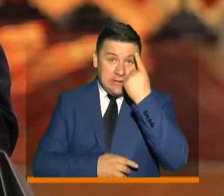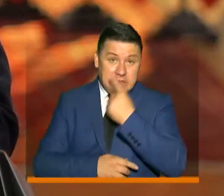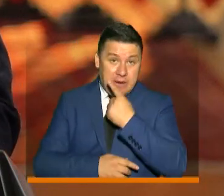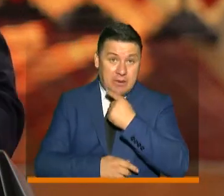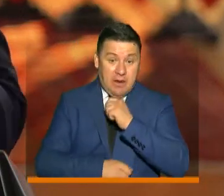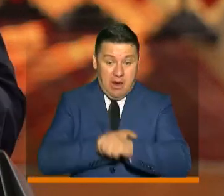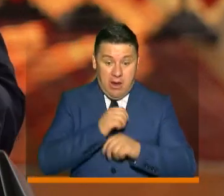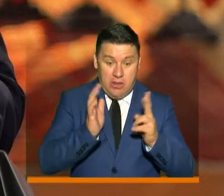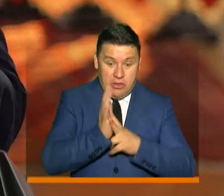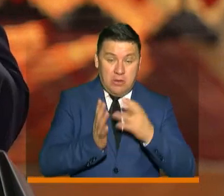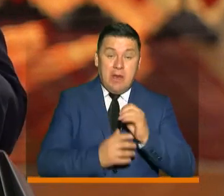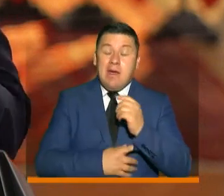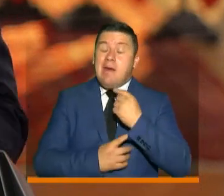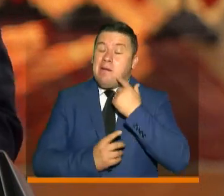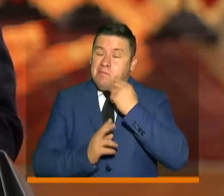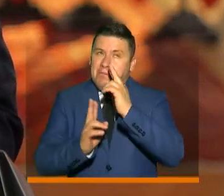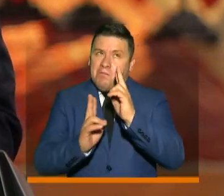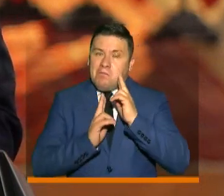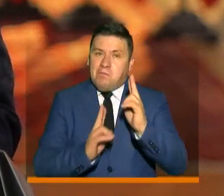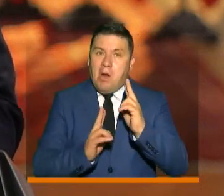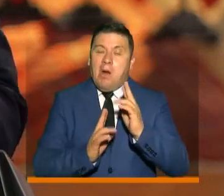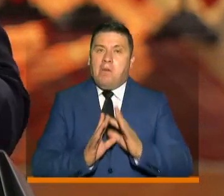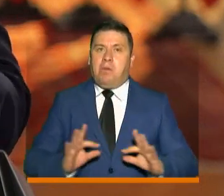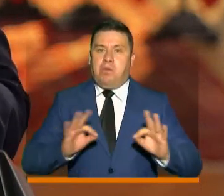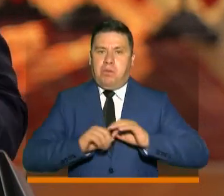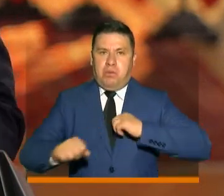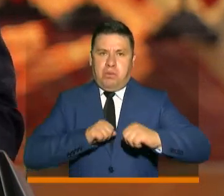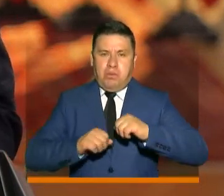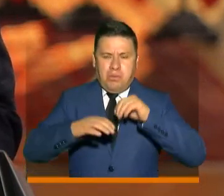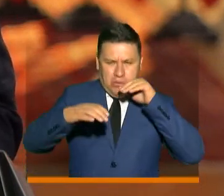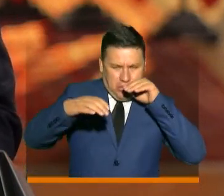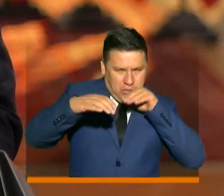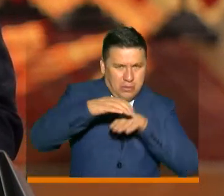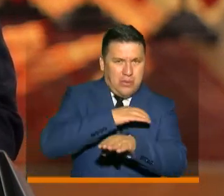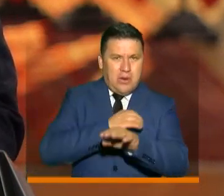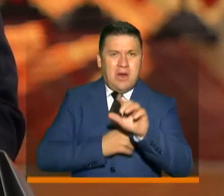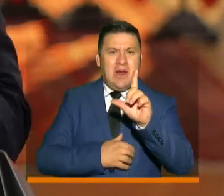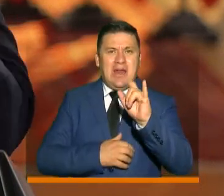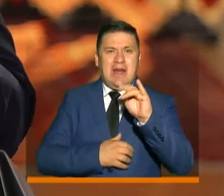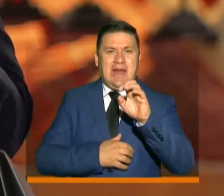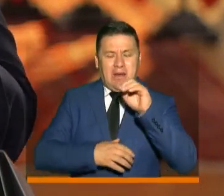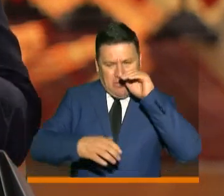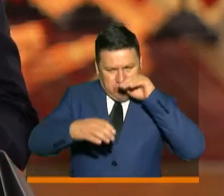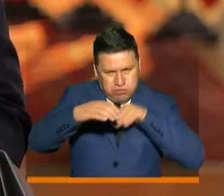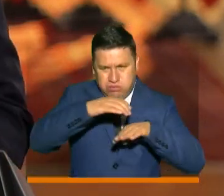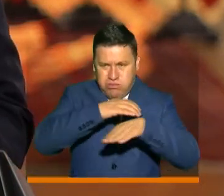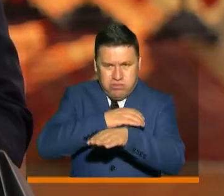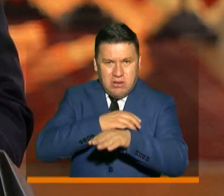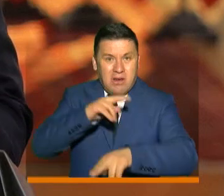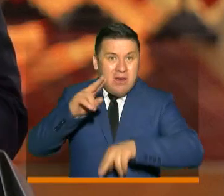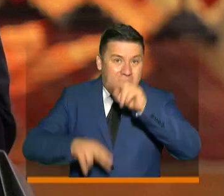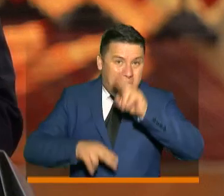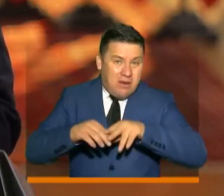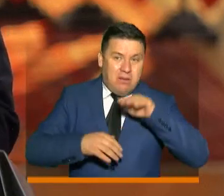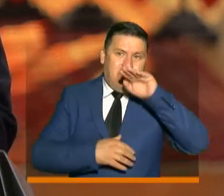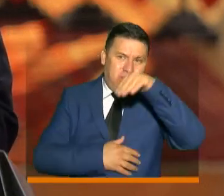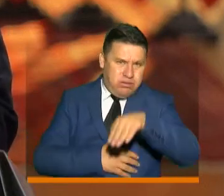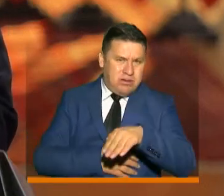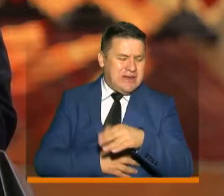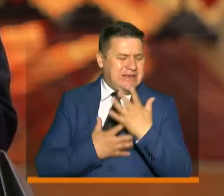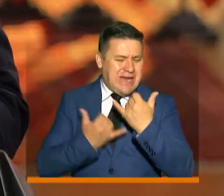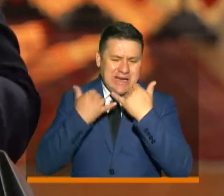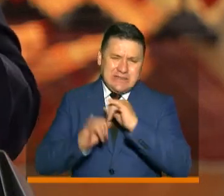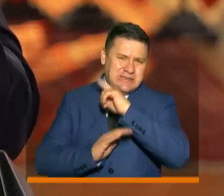año veremos iniciada la operación del túnel de la línea las obras las terminamos